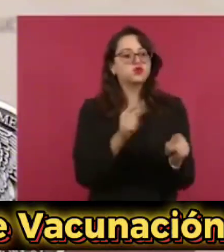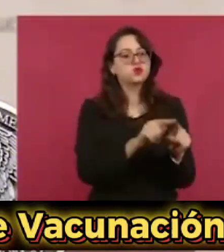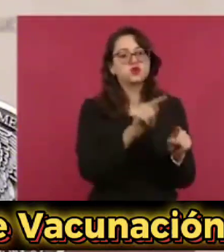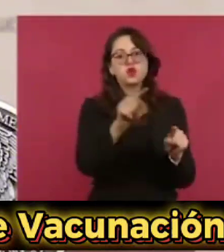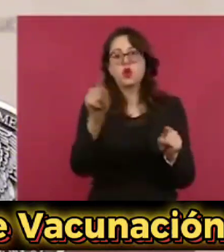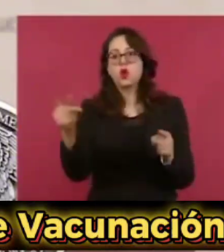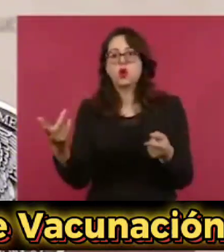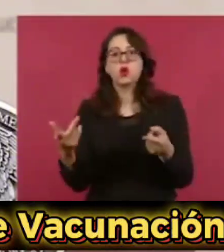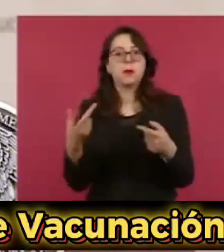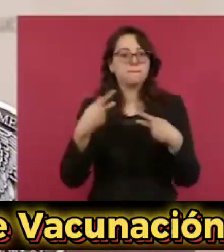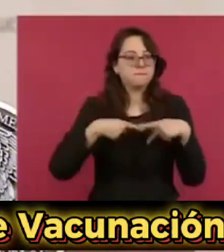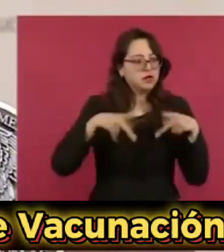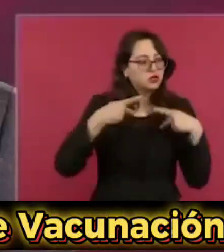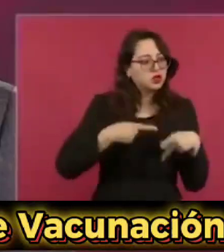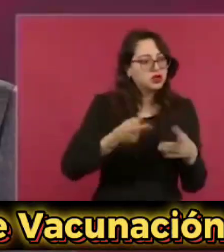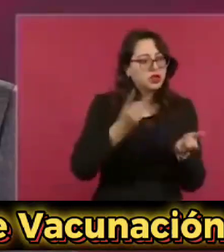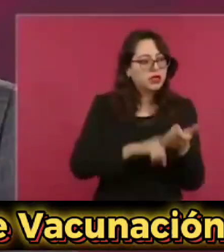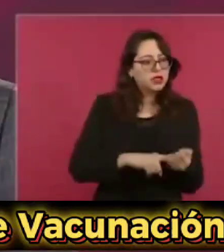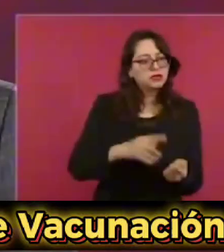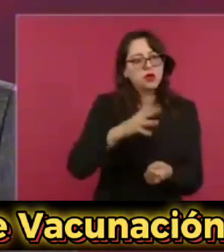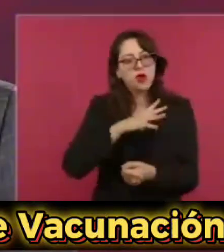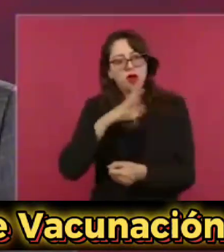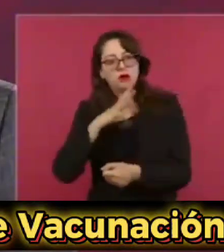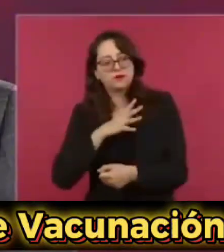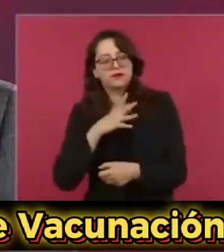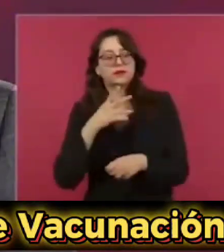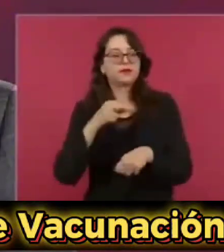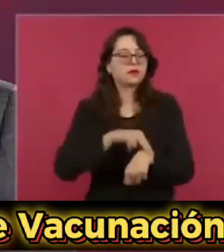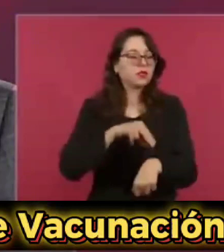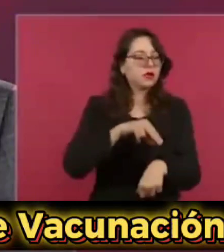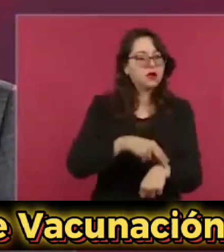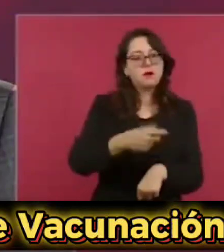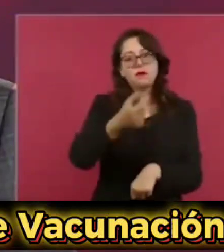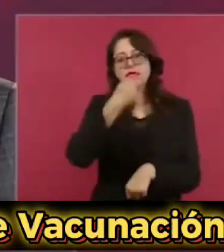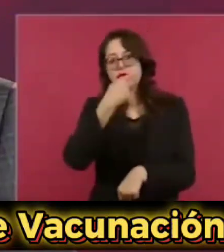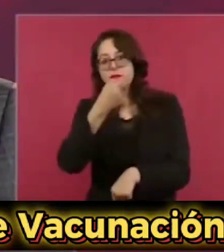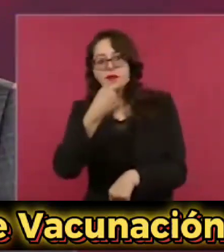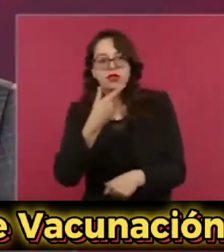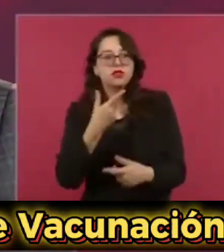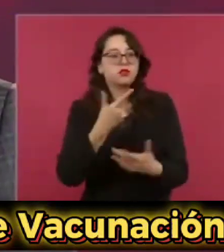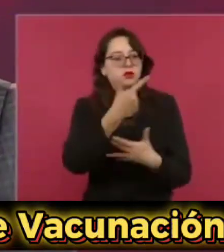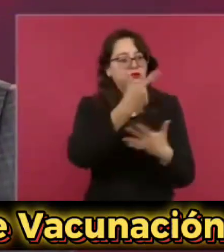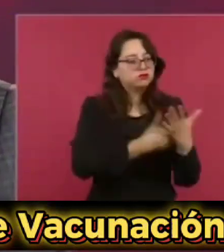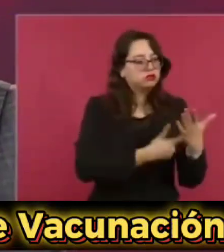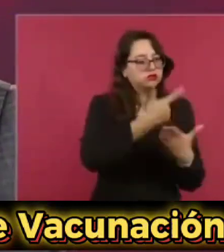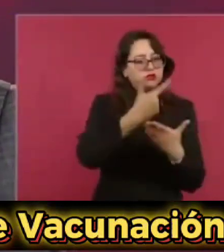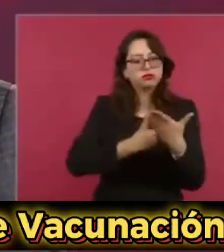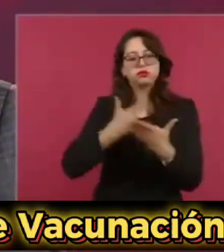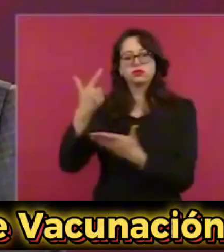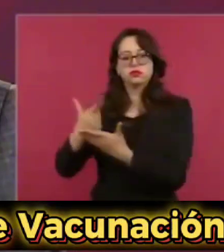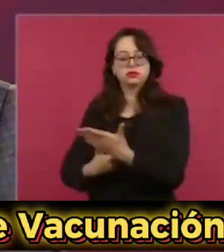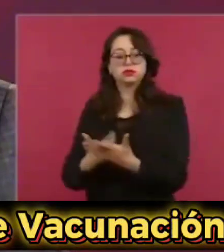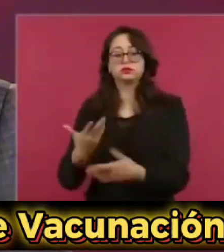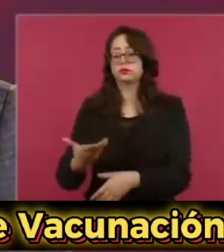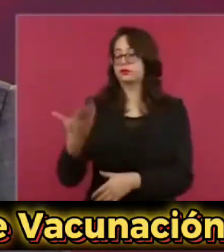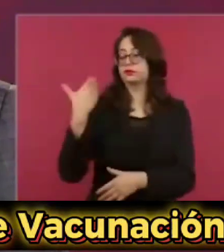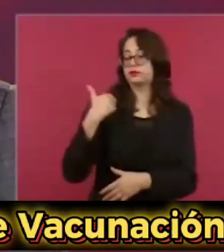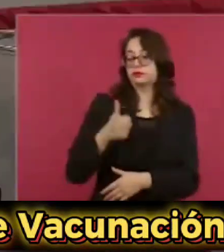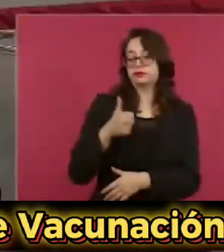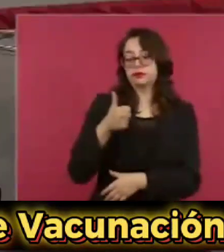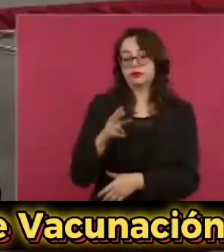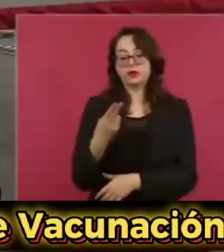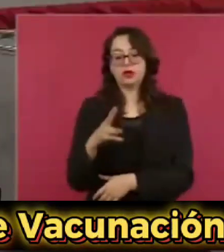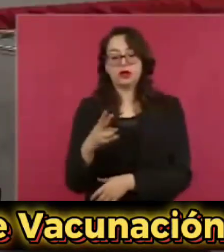cómo está el personal y si ha llegado, entrega de medicamentos, entre otros. El 6 de noviembre esto se dio por 3 equipos